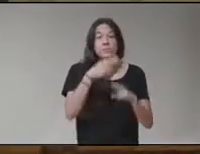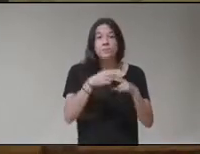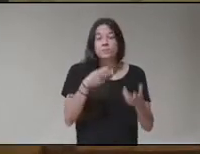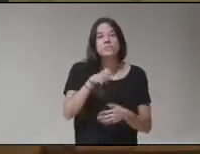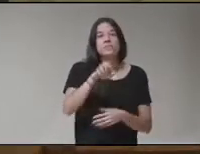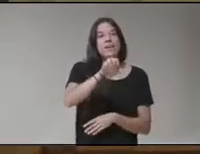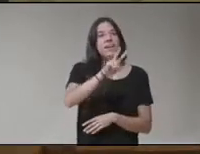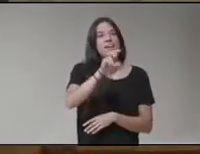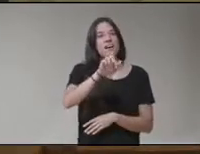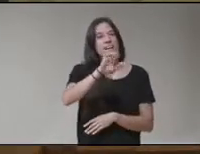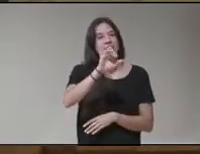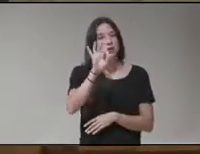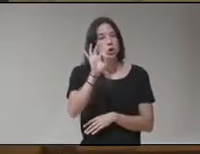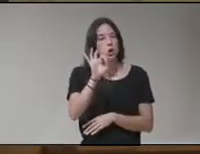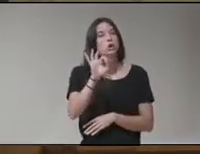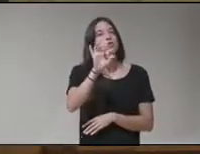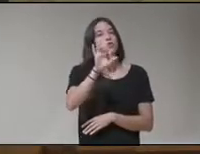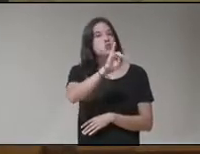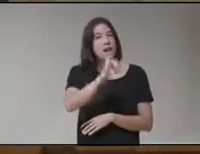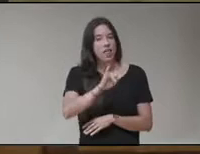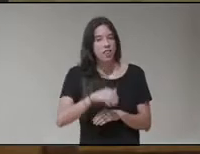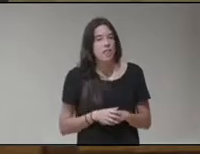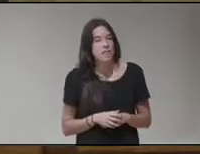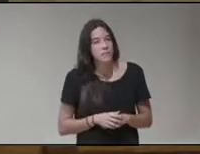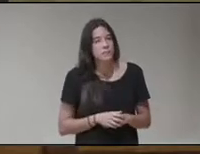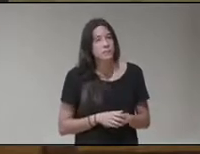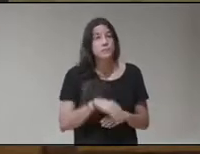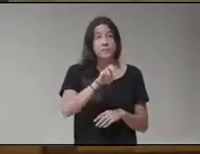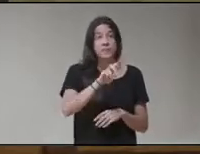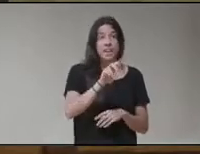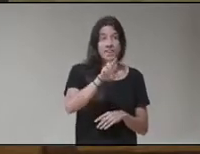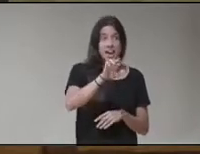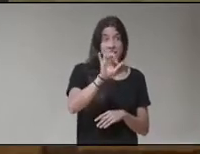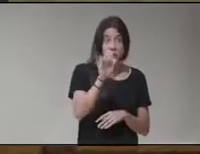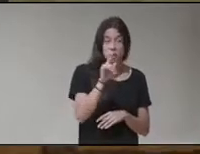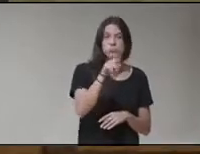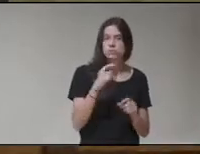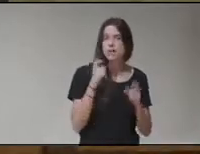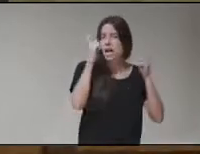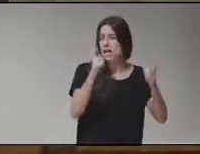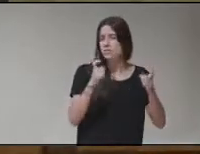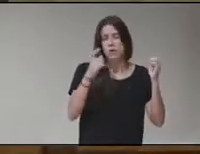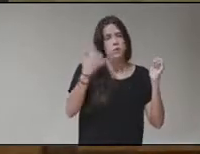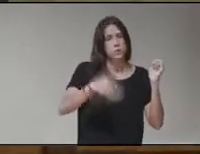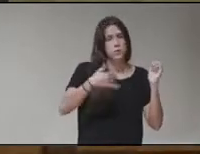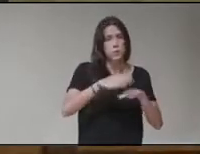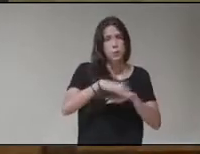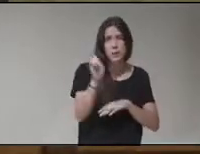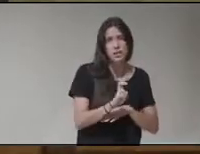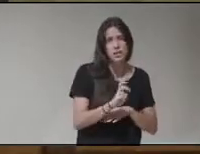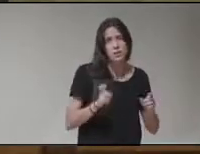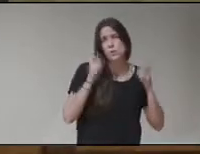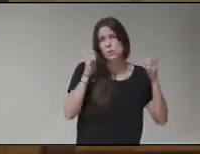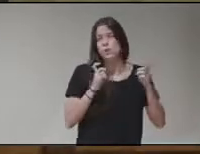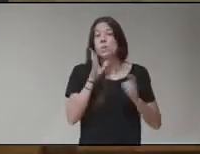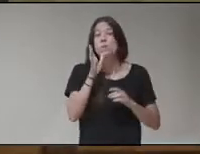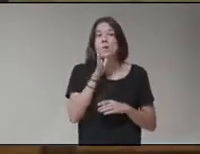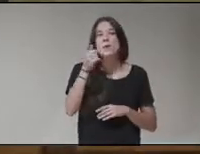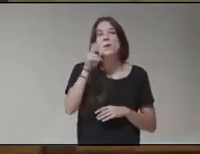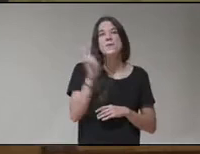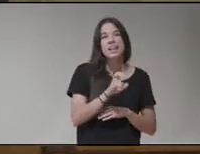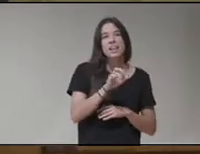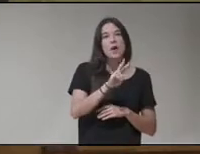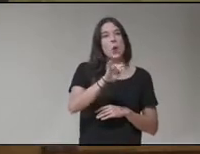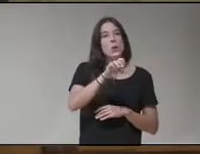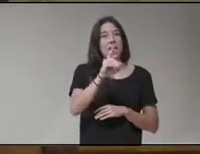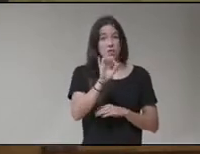Evaristo Suárez. Evaristo ha hecho un esfuerzo muy grande por estar hoy aquí, porque viene de Oviedo y resulta que hoy es